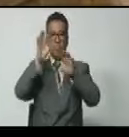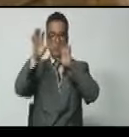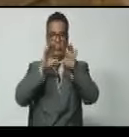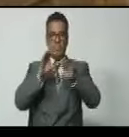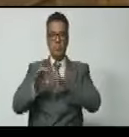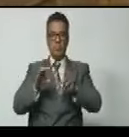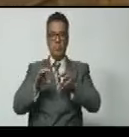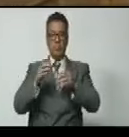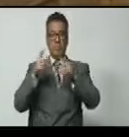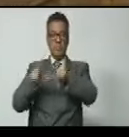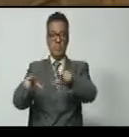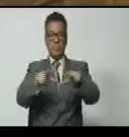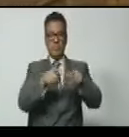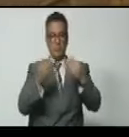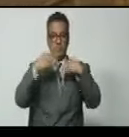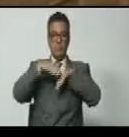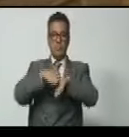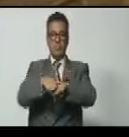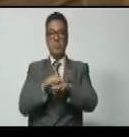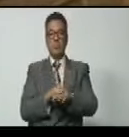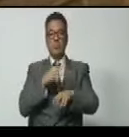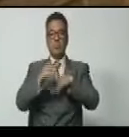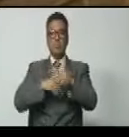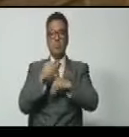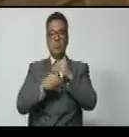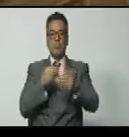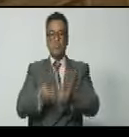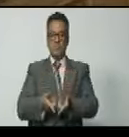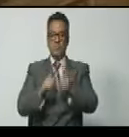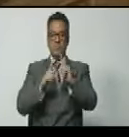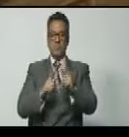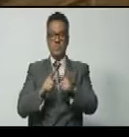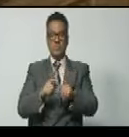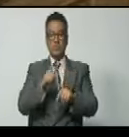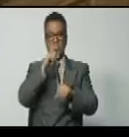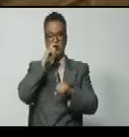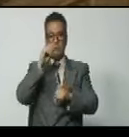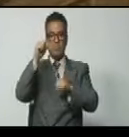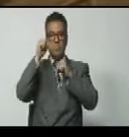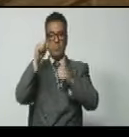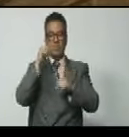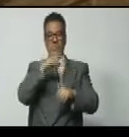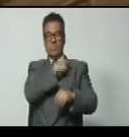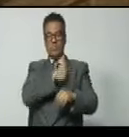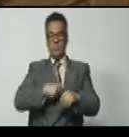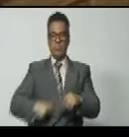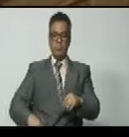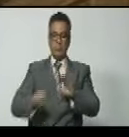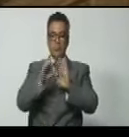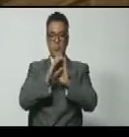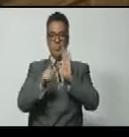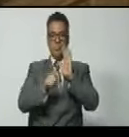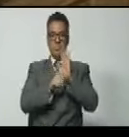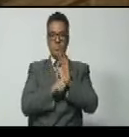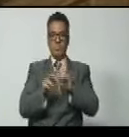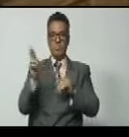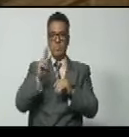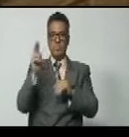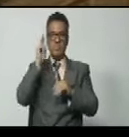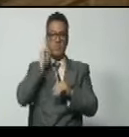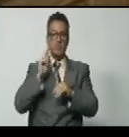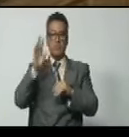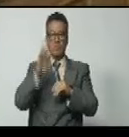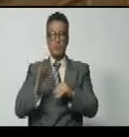Exterior, Soberanía e Integración, mediante el cual se autoriza al ciudadano Nicolás Maduro Moros, presidente constitucional